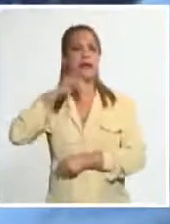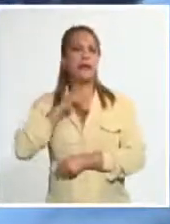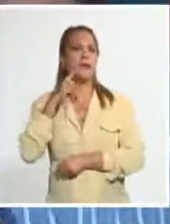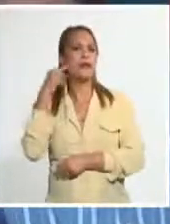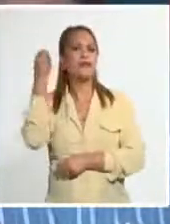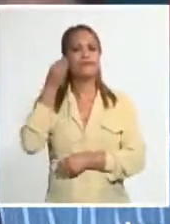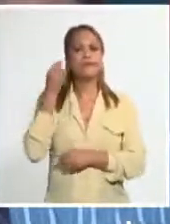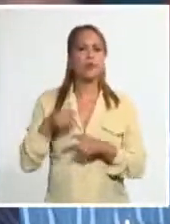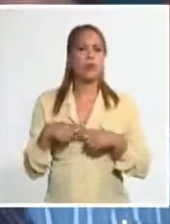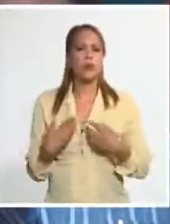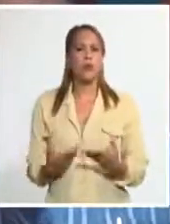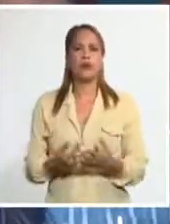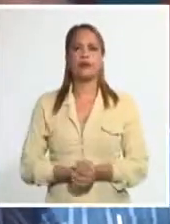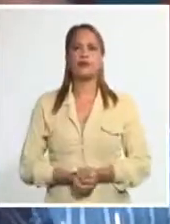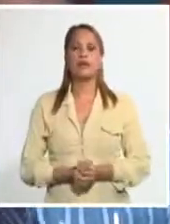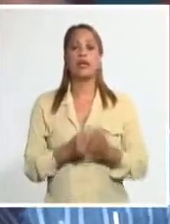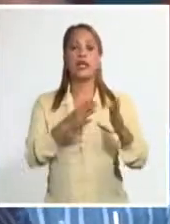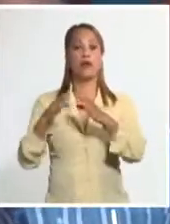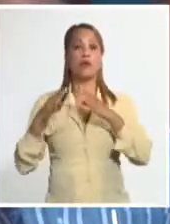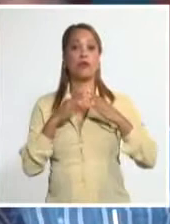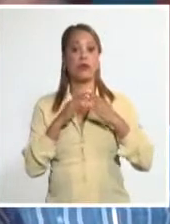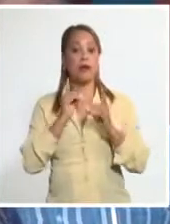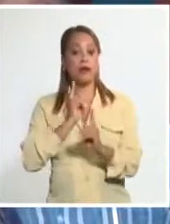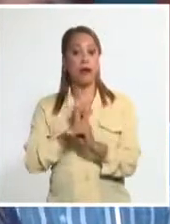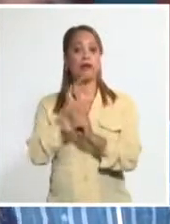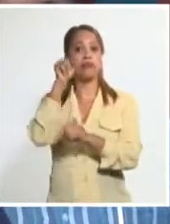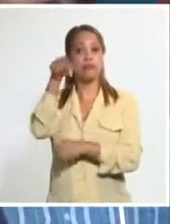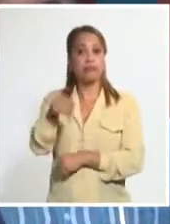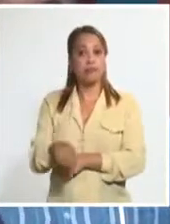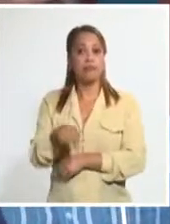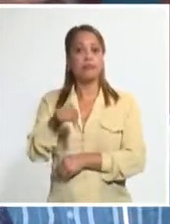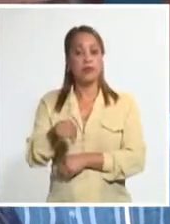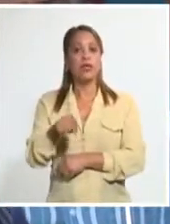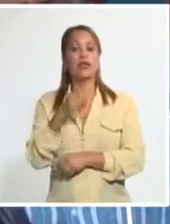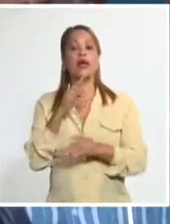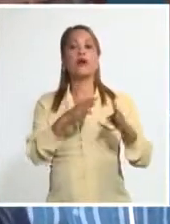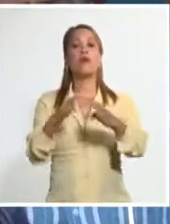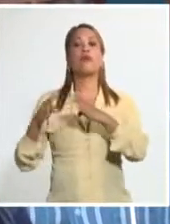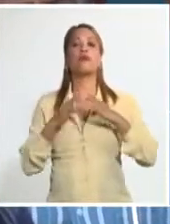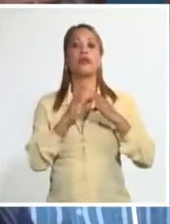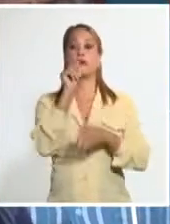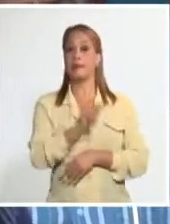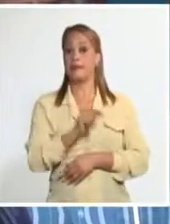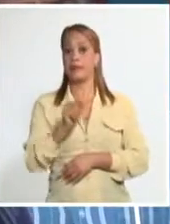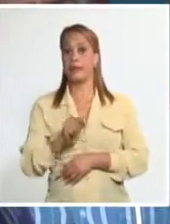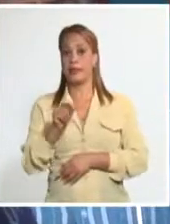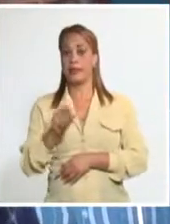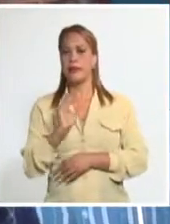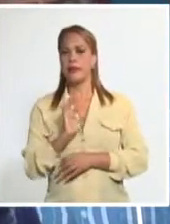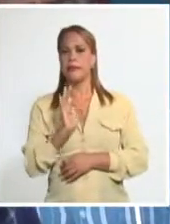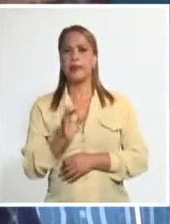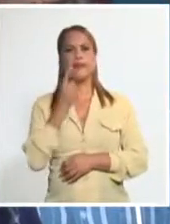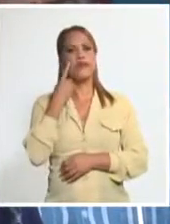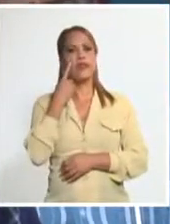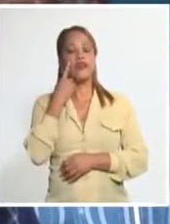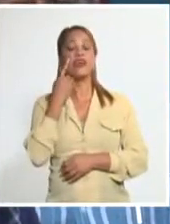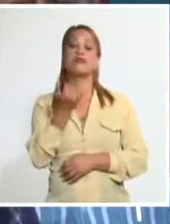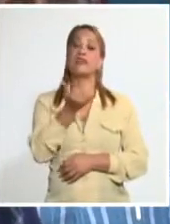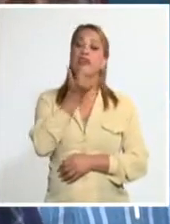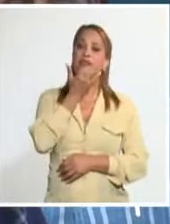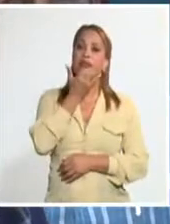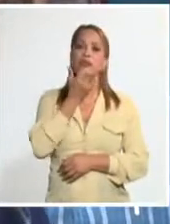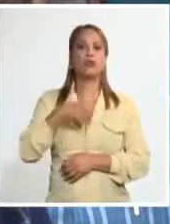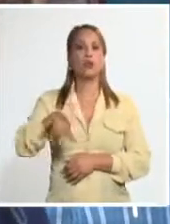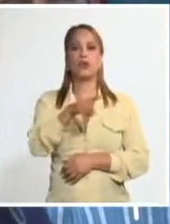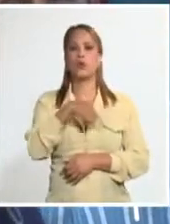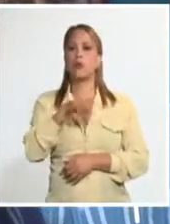preocupaciones. Esta comunidad con la que contactamos con los factores comunitarios, se aprecian que hay dificultades como en todas,